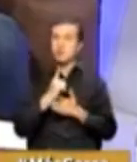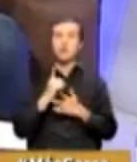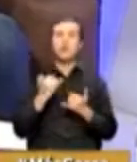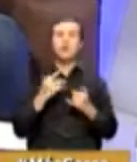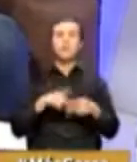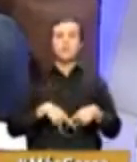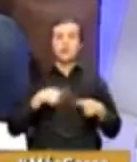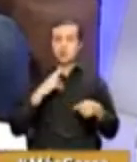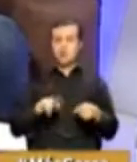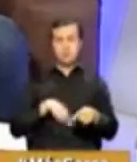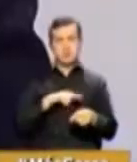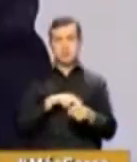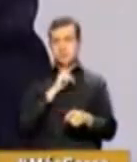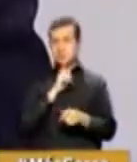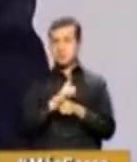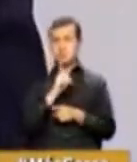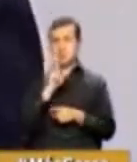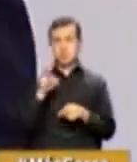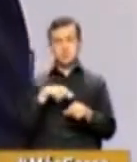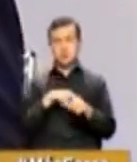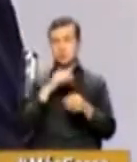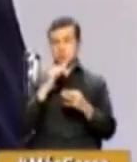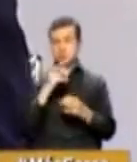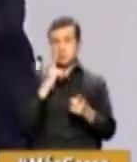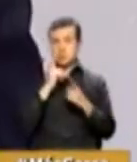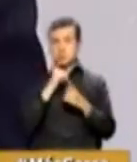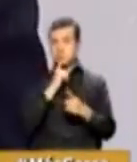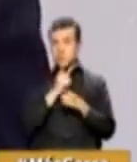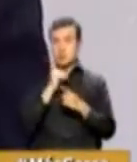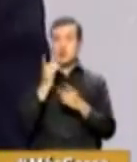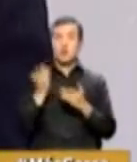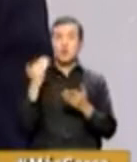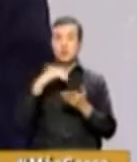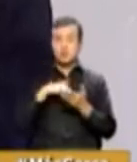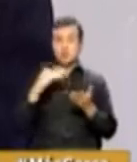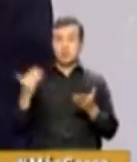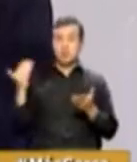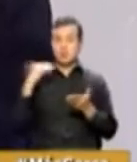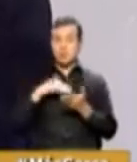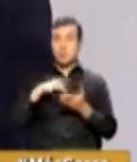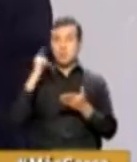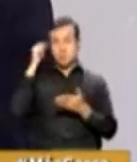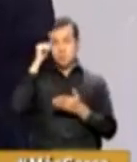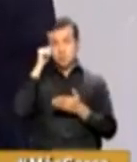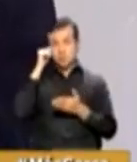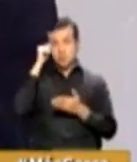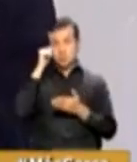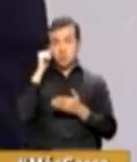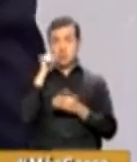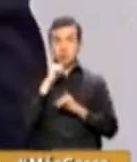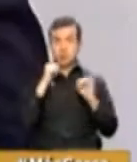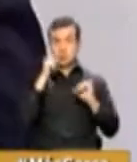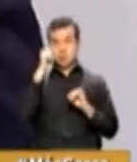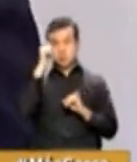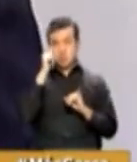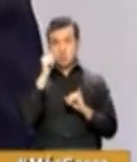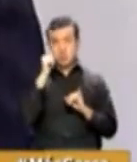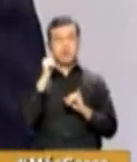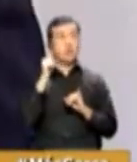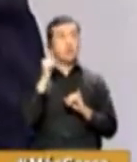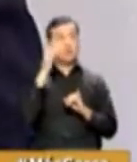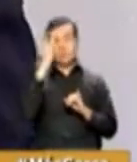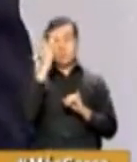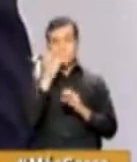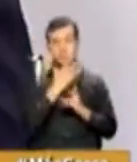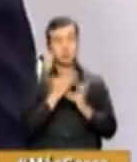ahora normal? Sí. ¿Cómo antes? Es normal. Claro, yo tengo que hacerme nuevamente una cirugía en el lado izquierdo, en la que se me produjo,